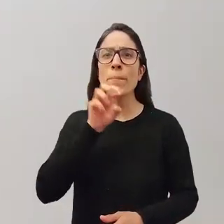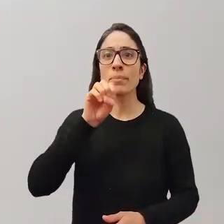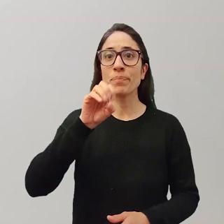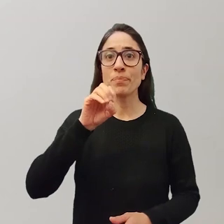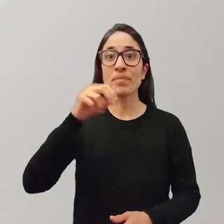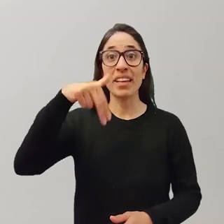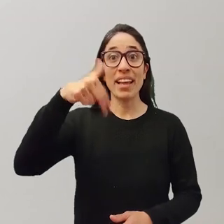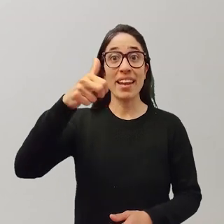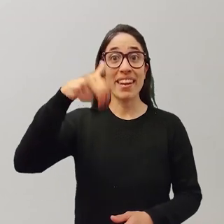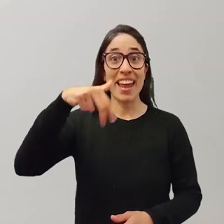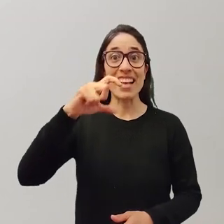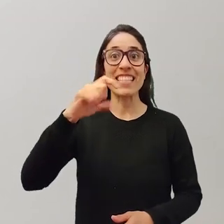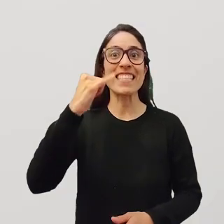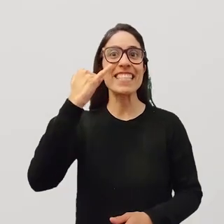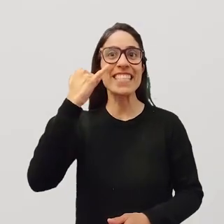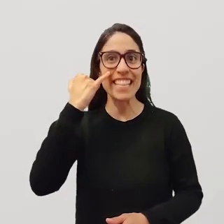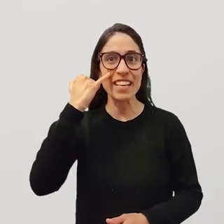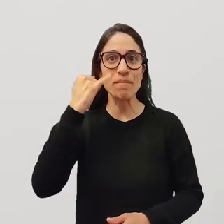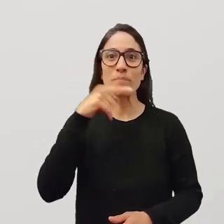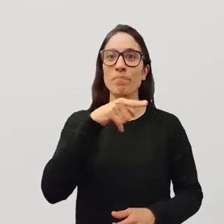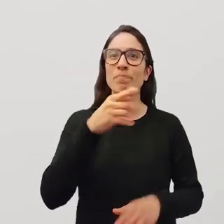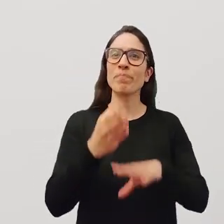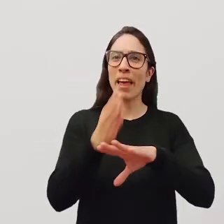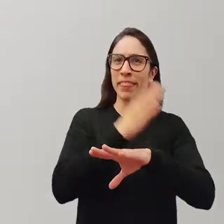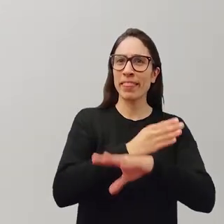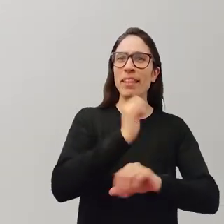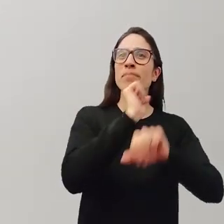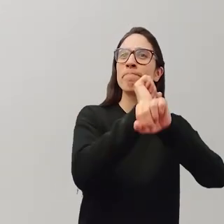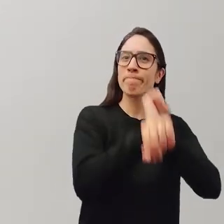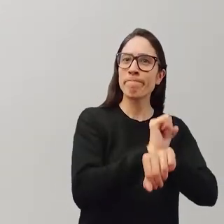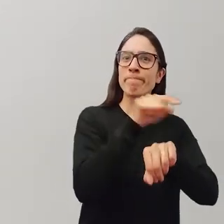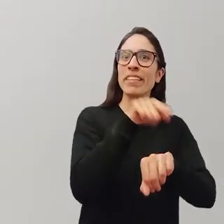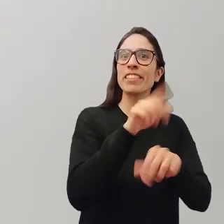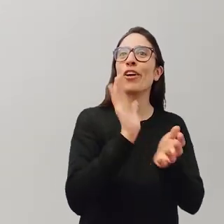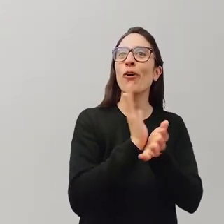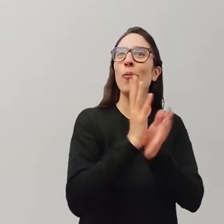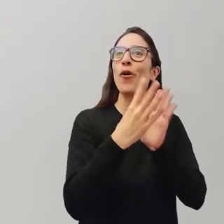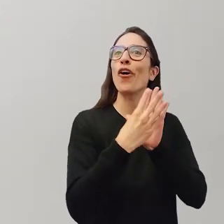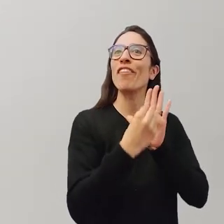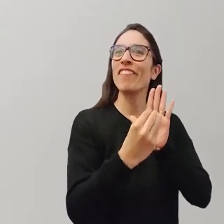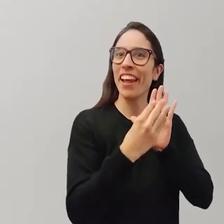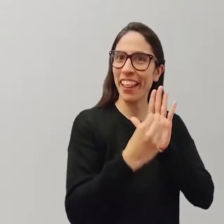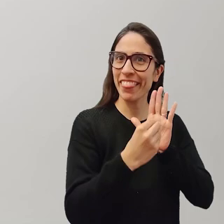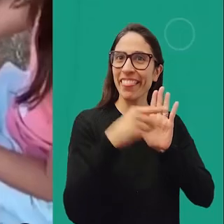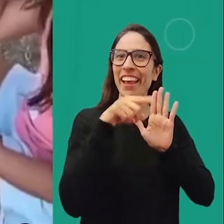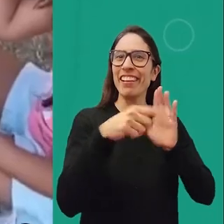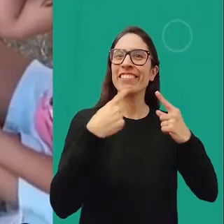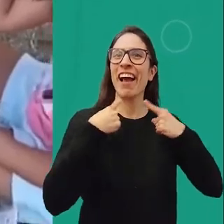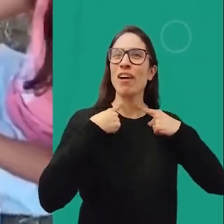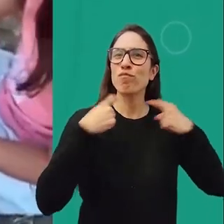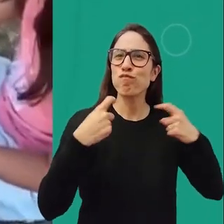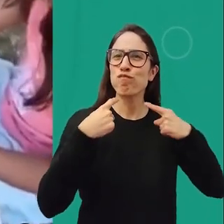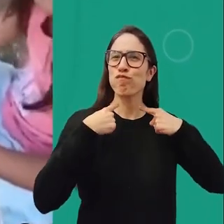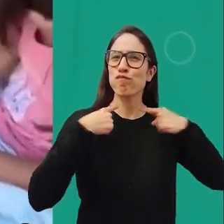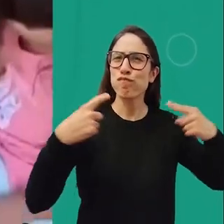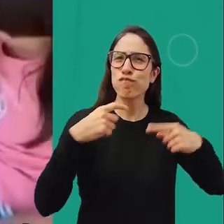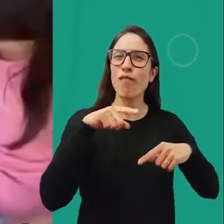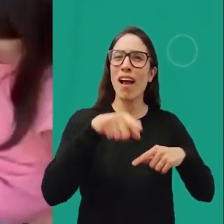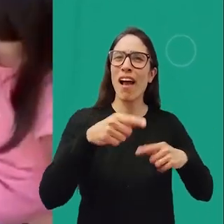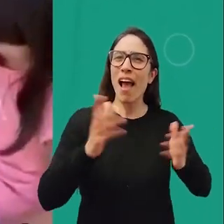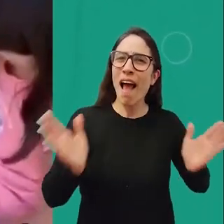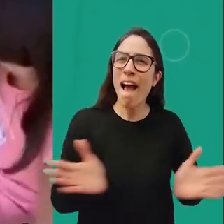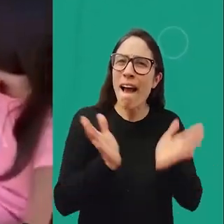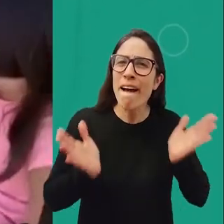referente de su pabellón. Nancy está así, gritándole a todas las demás, y tenemos una foto de Nancy atándole